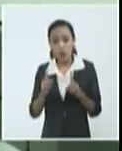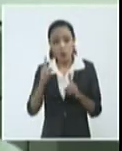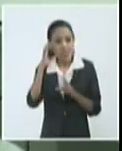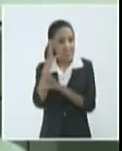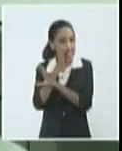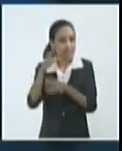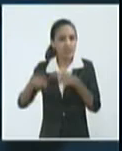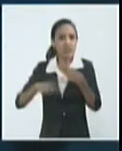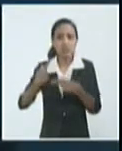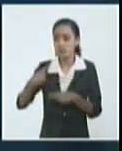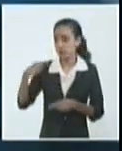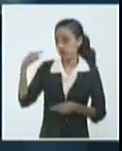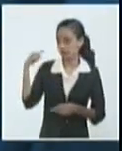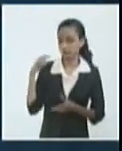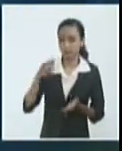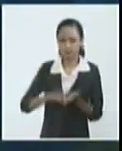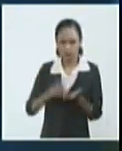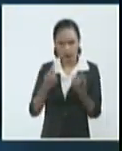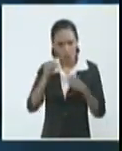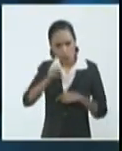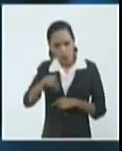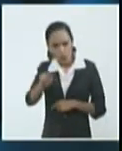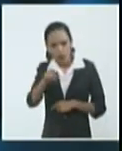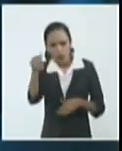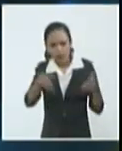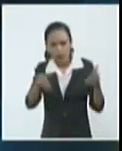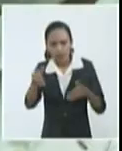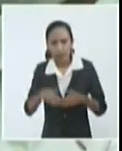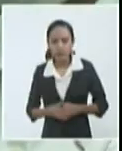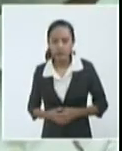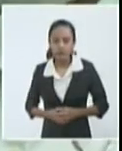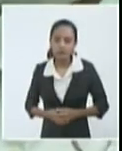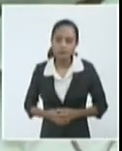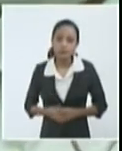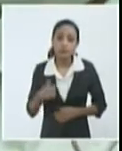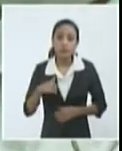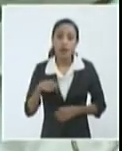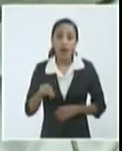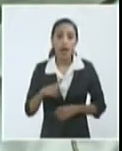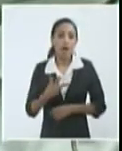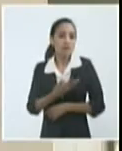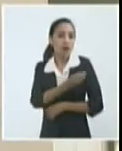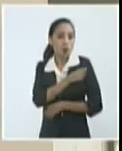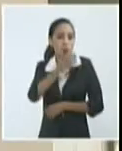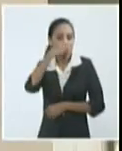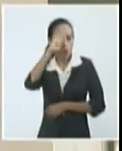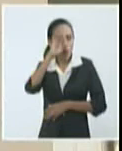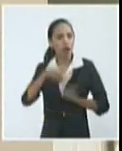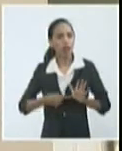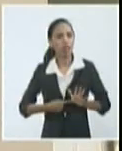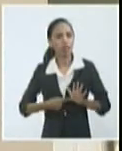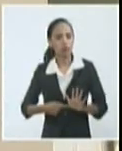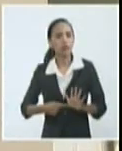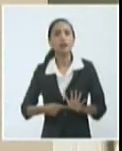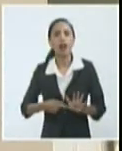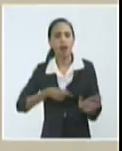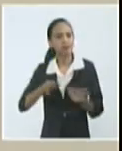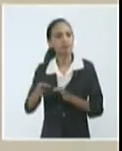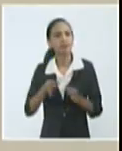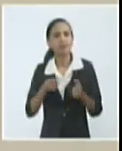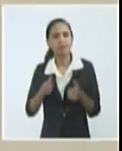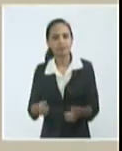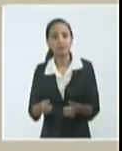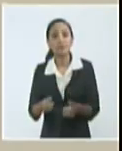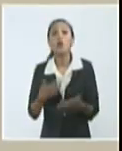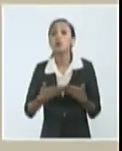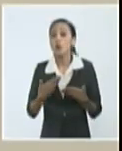pasado martes, donde algunos de ustedes estuvieron? Que la efectividad de las vacunas cubanas está demostrada, incluso se ha comprobado